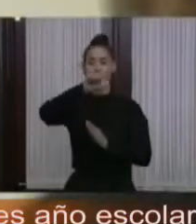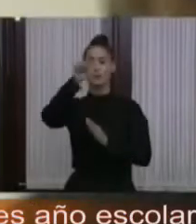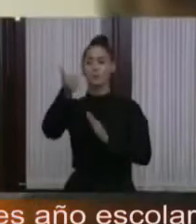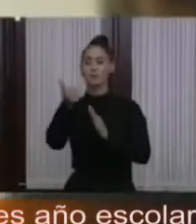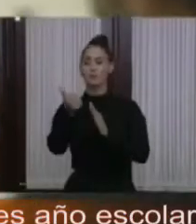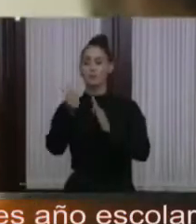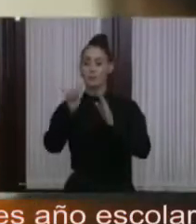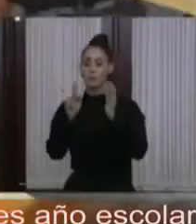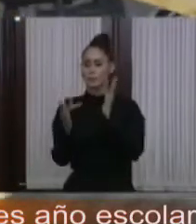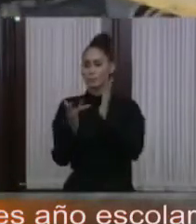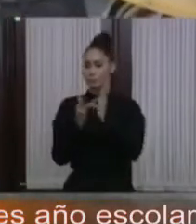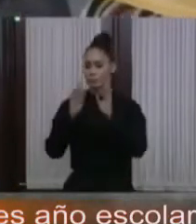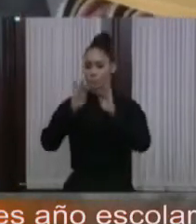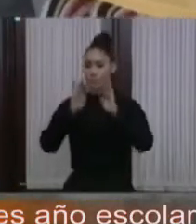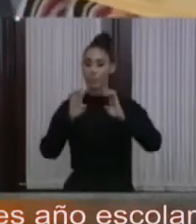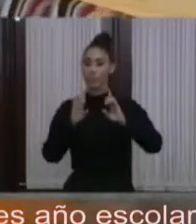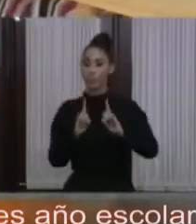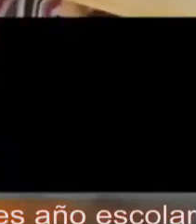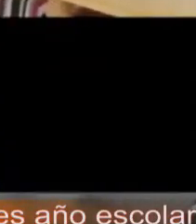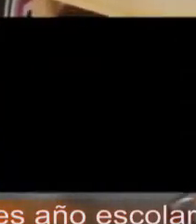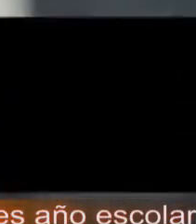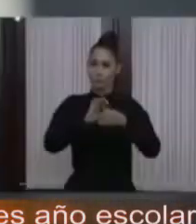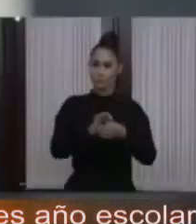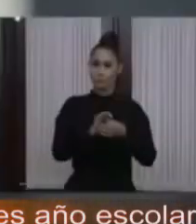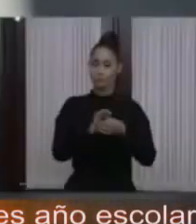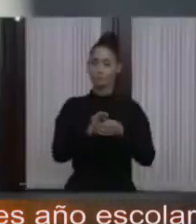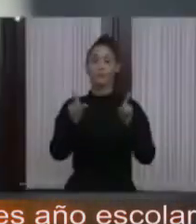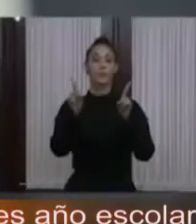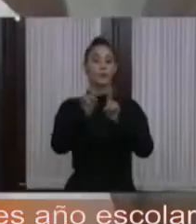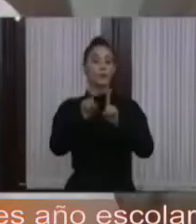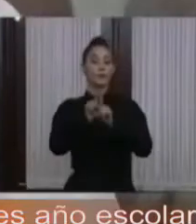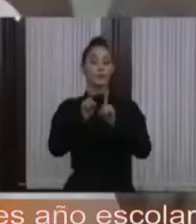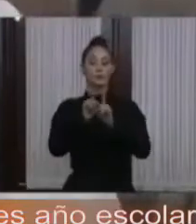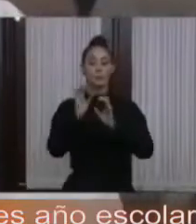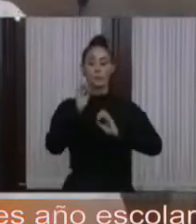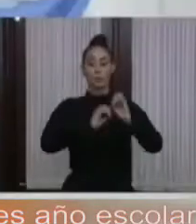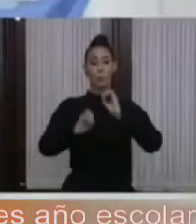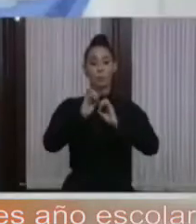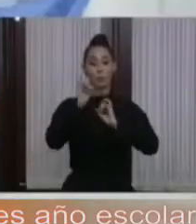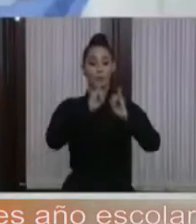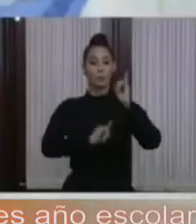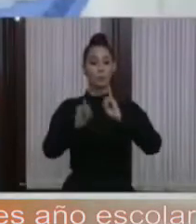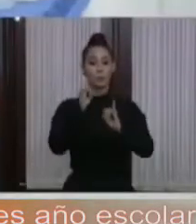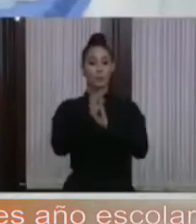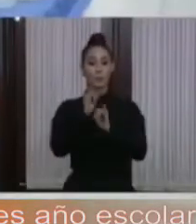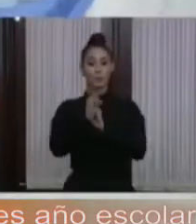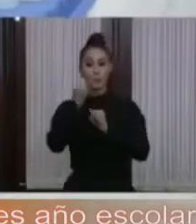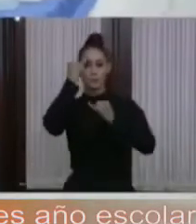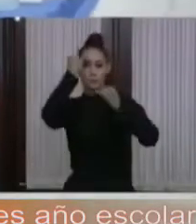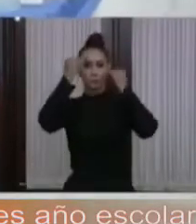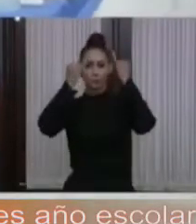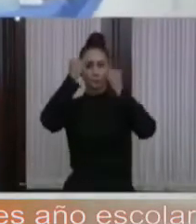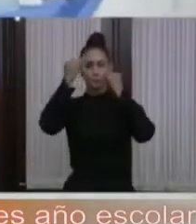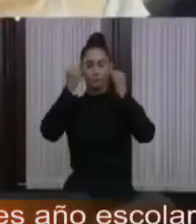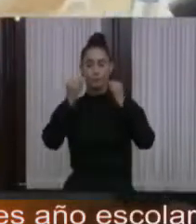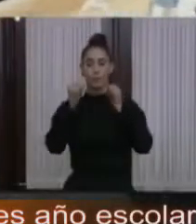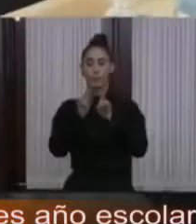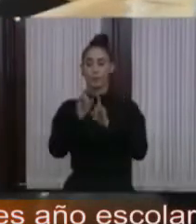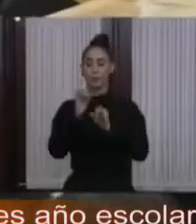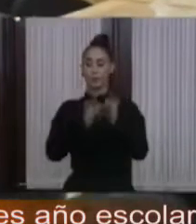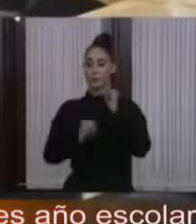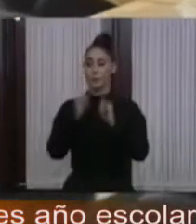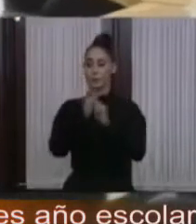las tabletas se entregarán en lo adelante los alumnos que no posean los aparatos deben tomar la docencia por vía de la radio o la